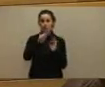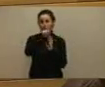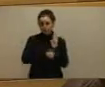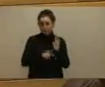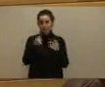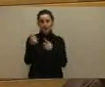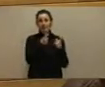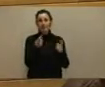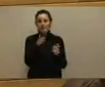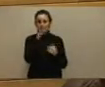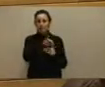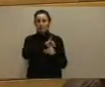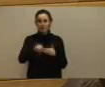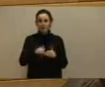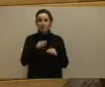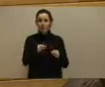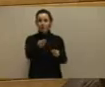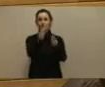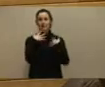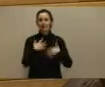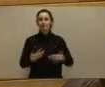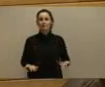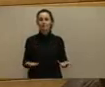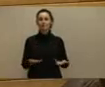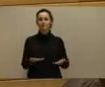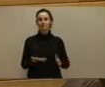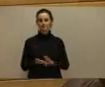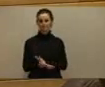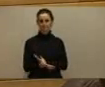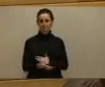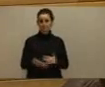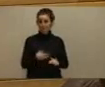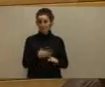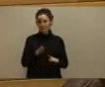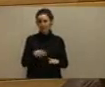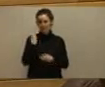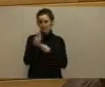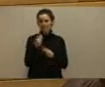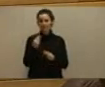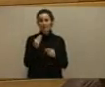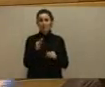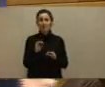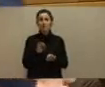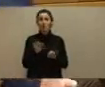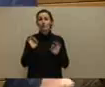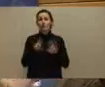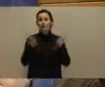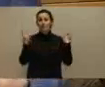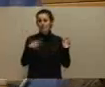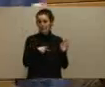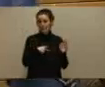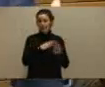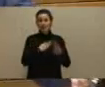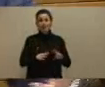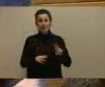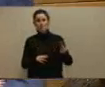en la personación que usted me está comentando. Y es porque el gobierno, aparte de lo que puede pensar en un momento dado los servicios jurídicos, un gobierno tiene que parecer, o sea, usted tiene que